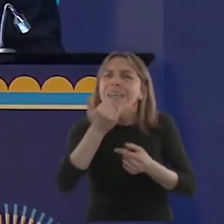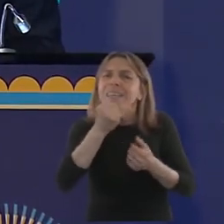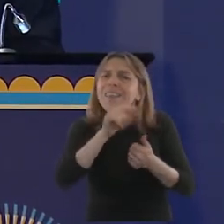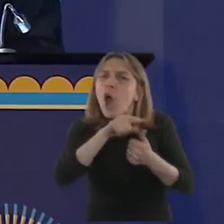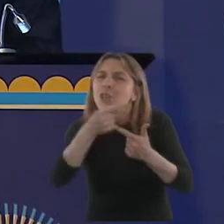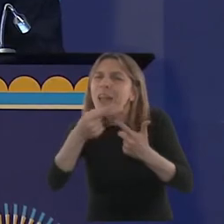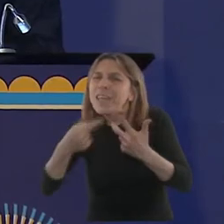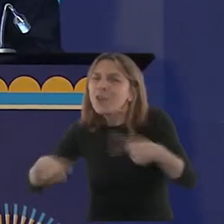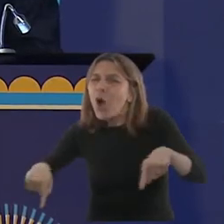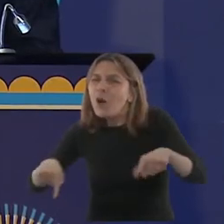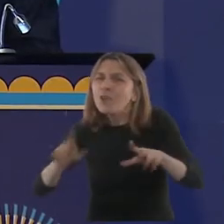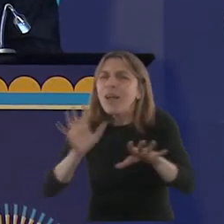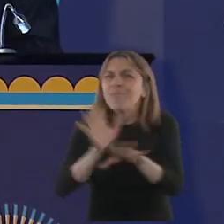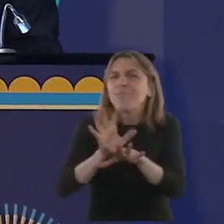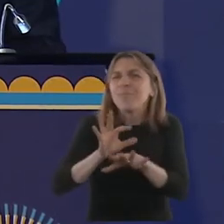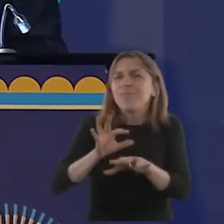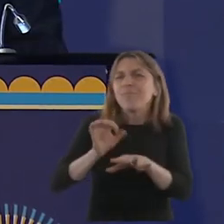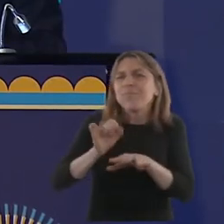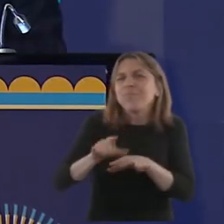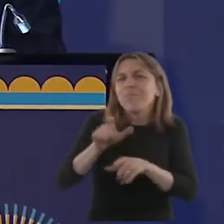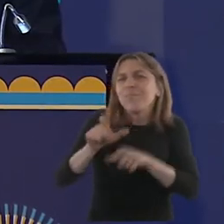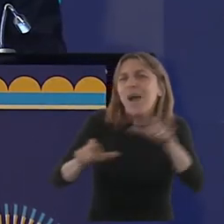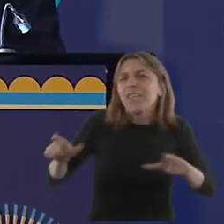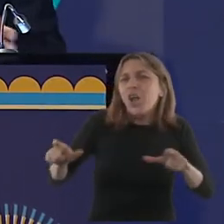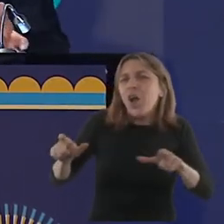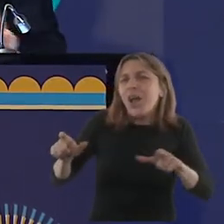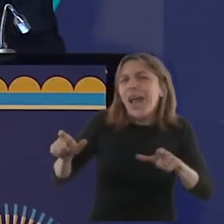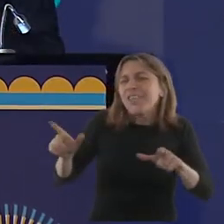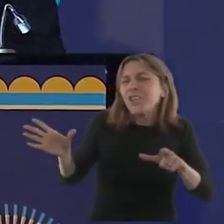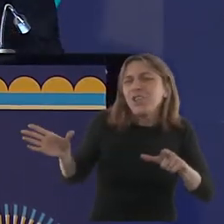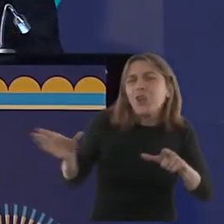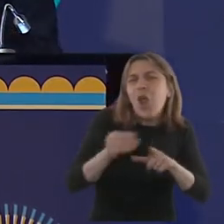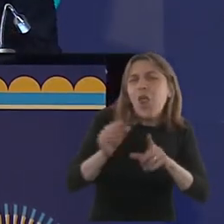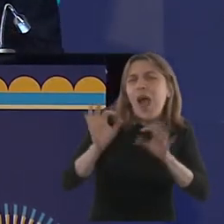las que cada uno de los que han pasado por estas